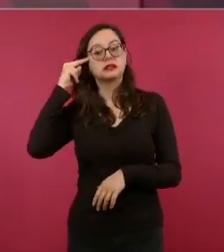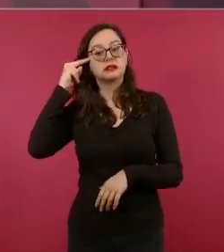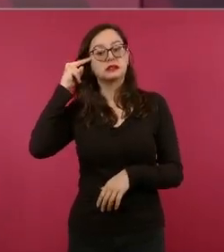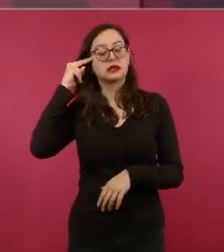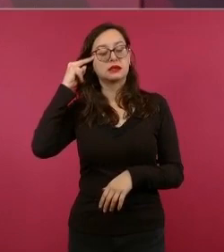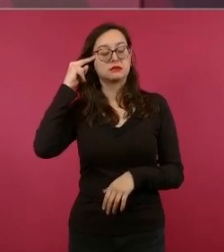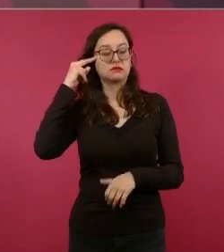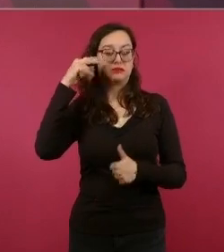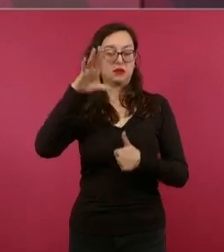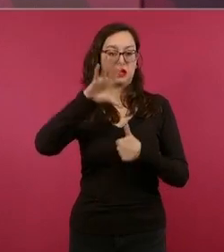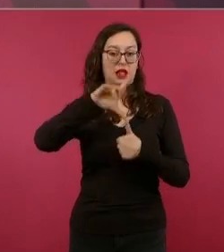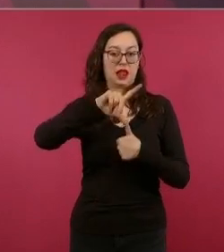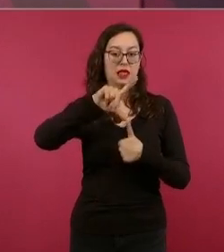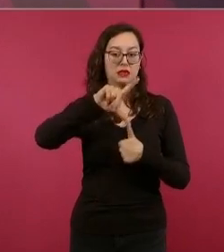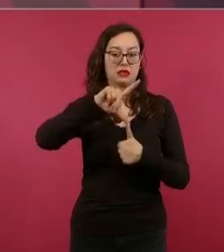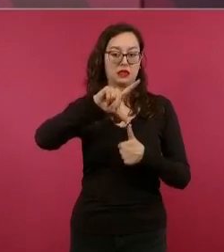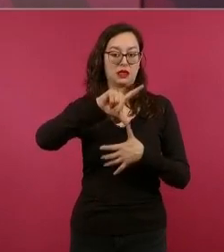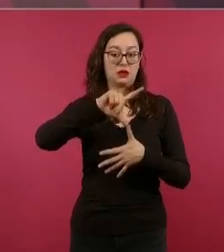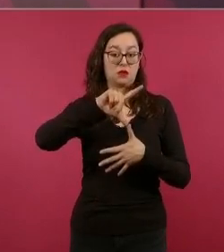platicamos y